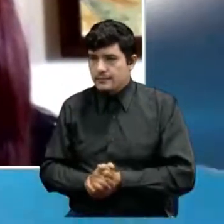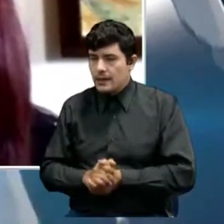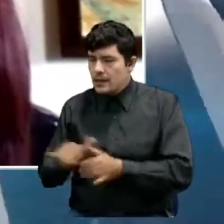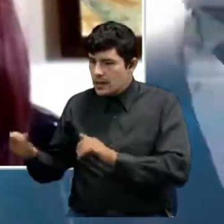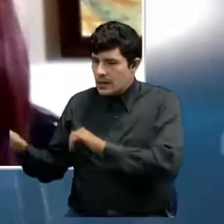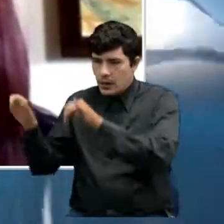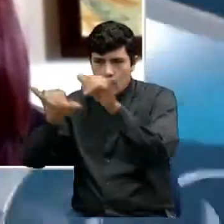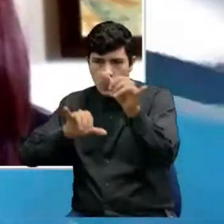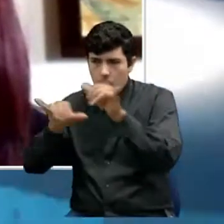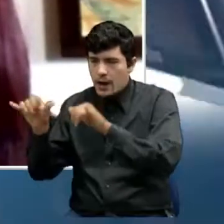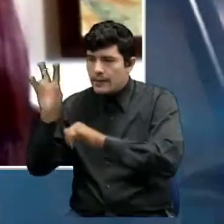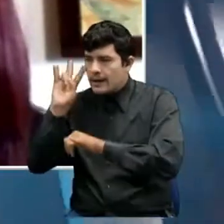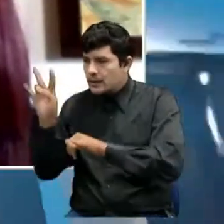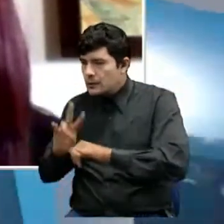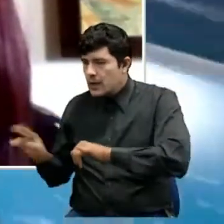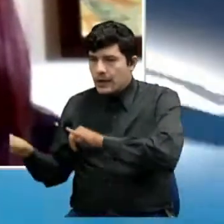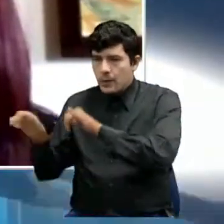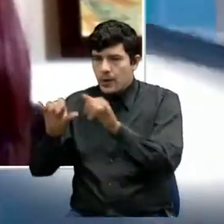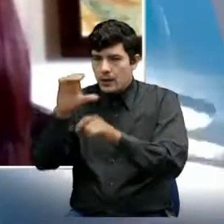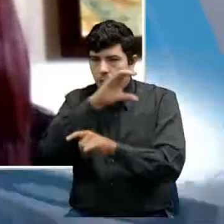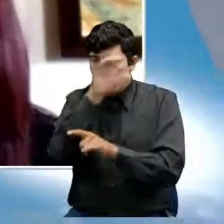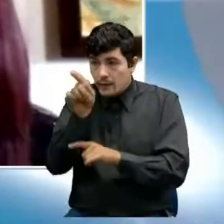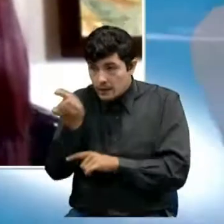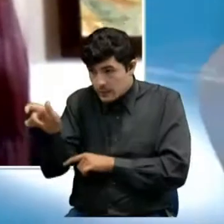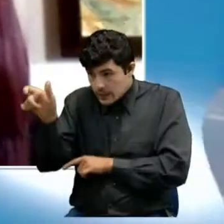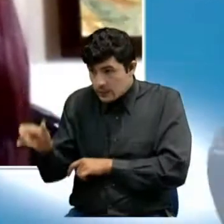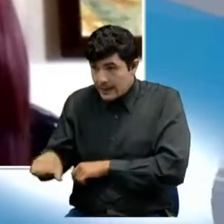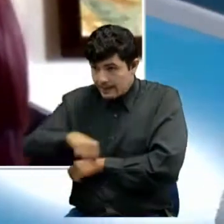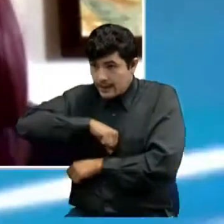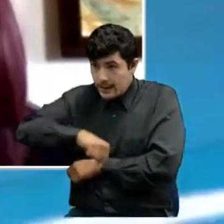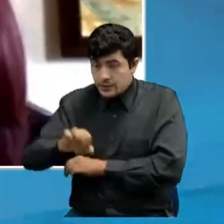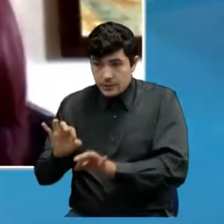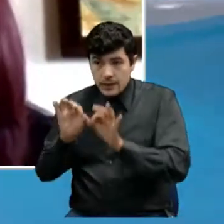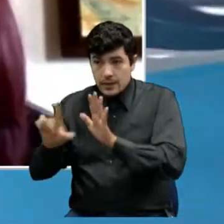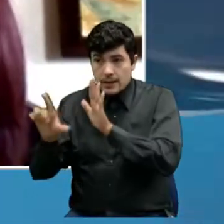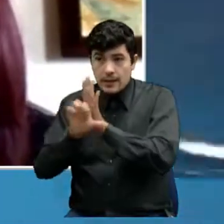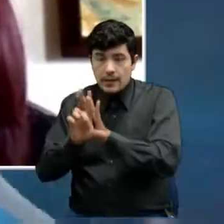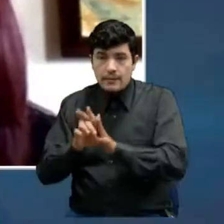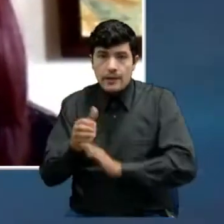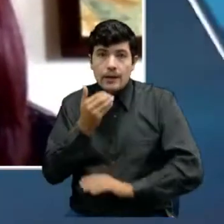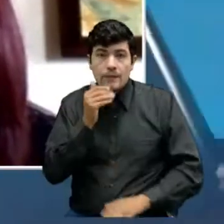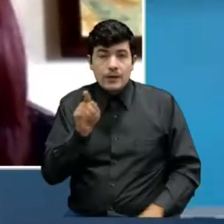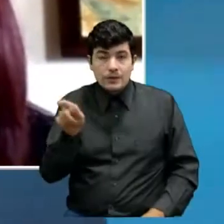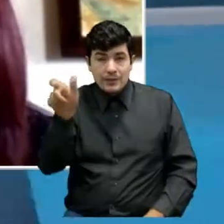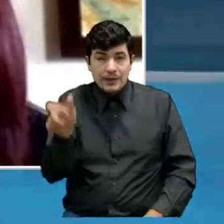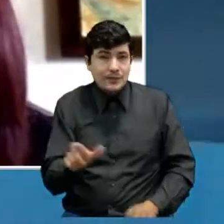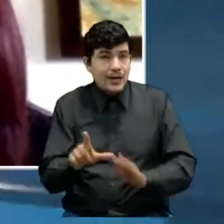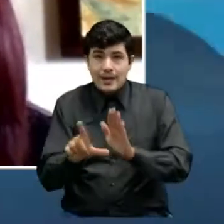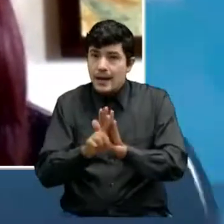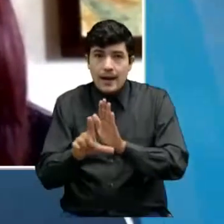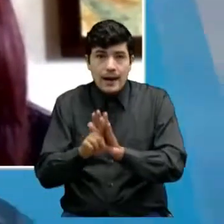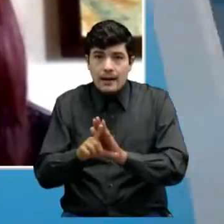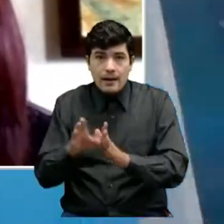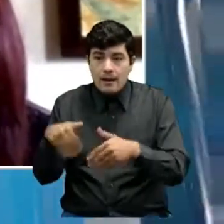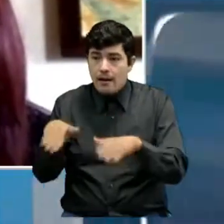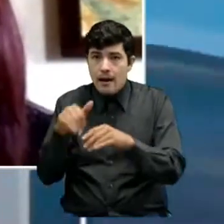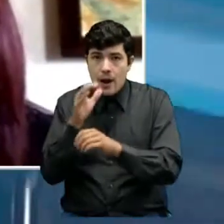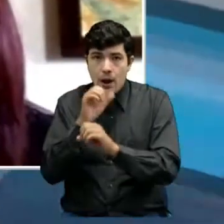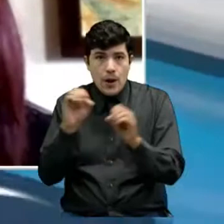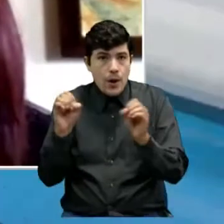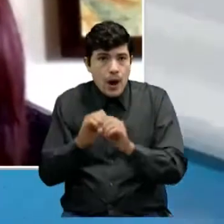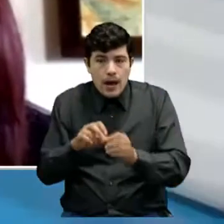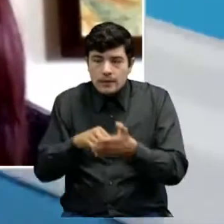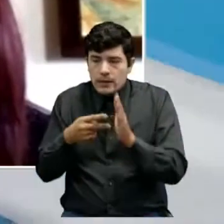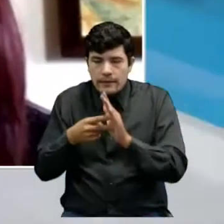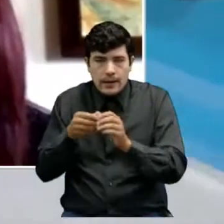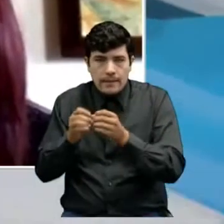hay ninguna diferencia. Si ya no está dentro del marco legal su relación contractual con ese empleador, pues